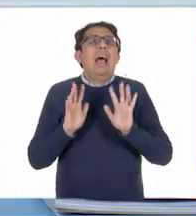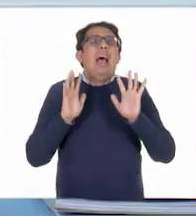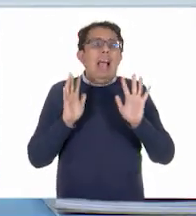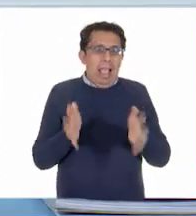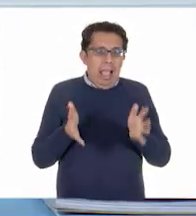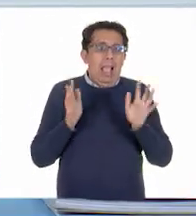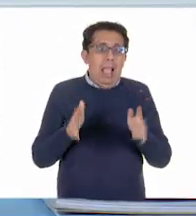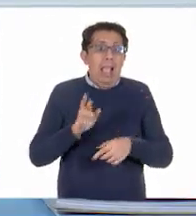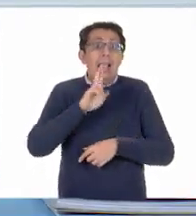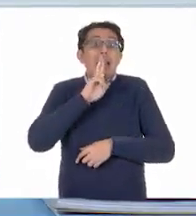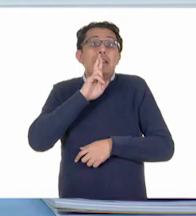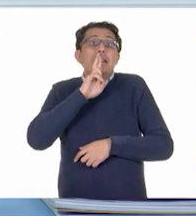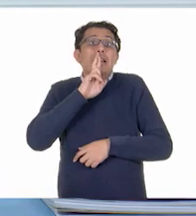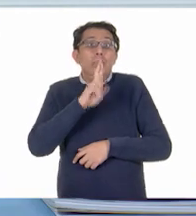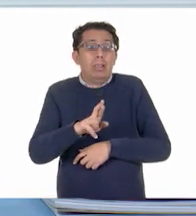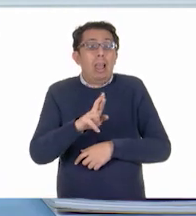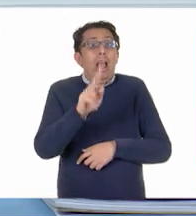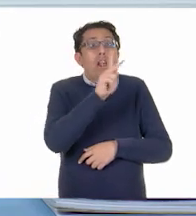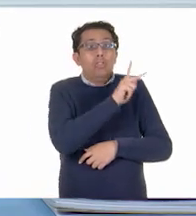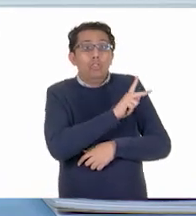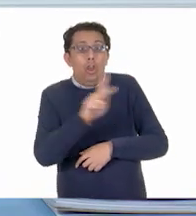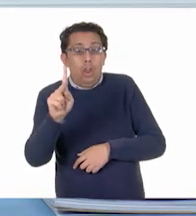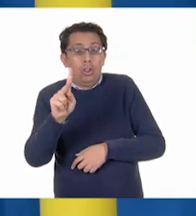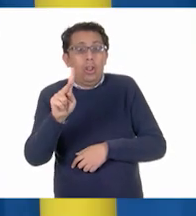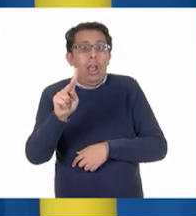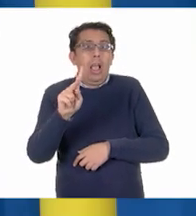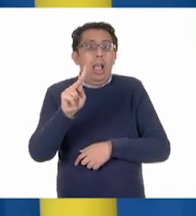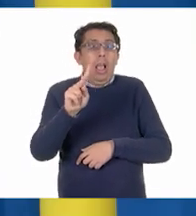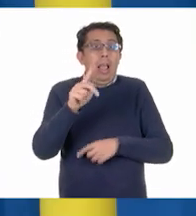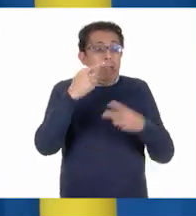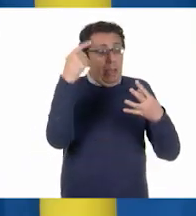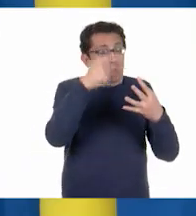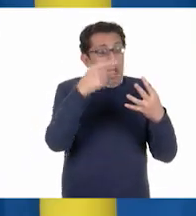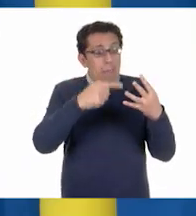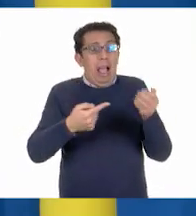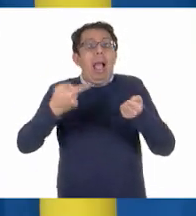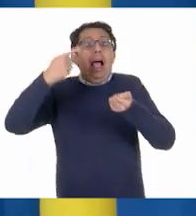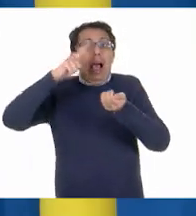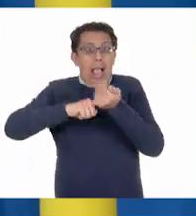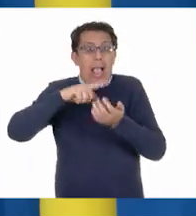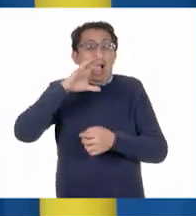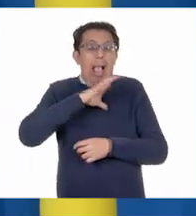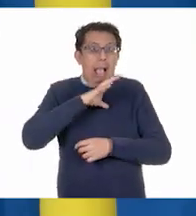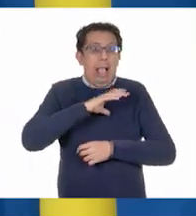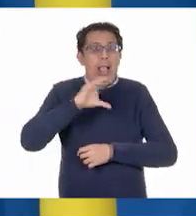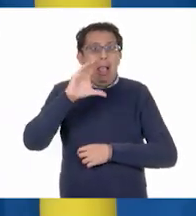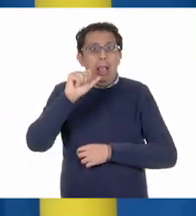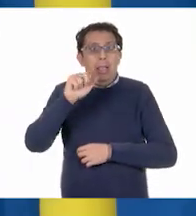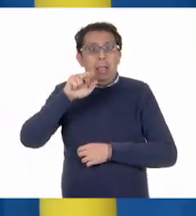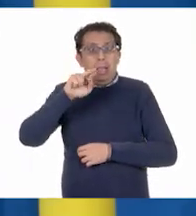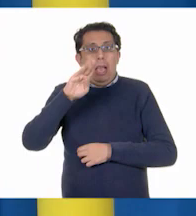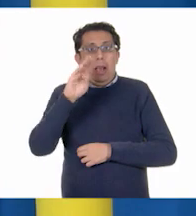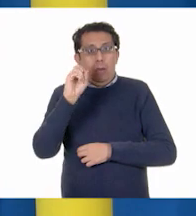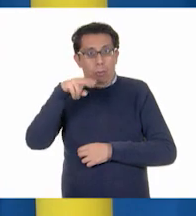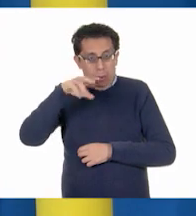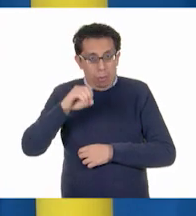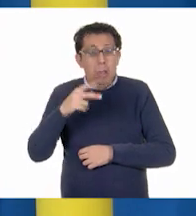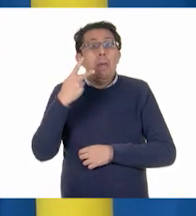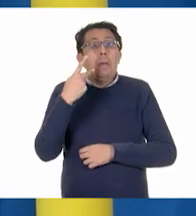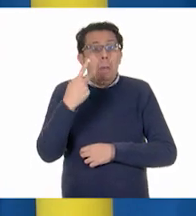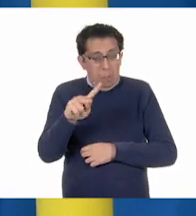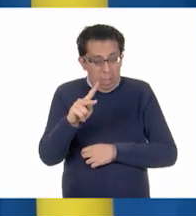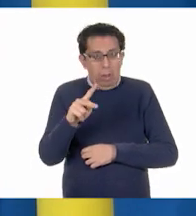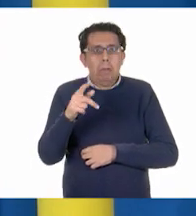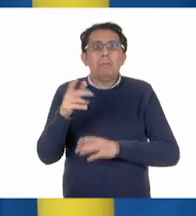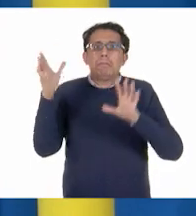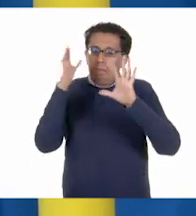La respuesta es que todos tienen carbono. Exactamente, pero para que entendamos un poquito mejor, les tengo preparado